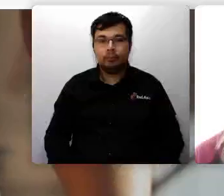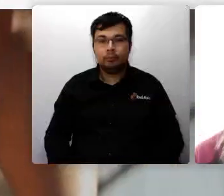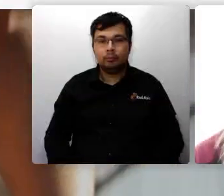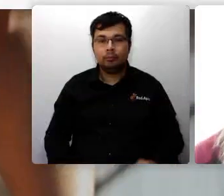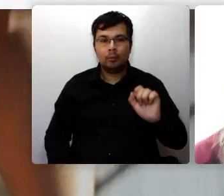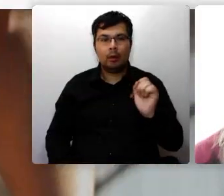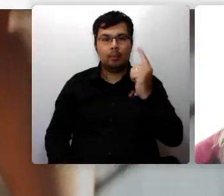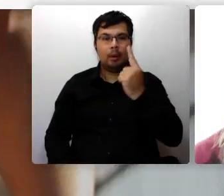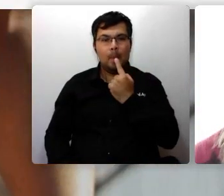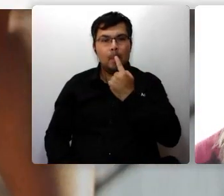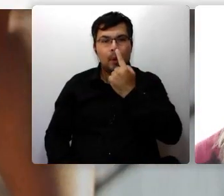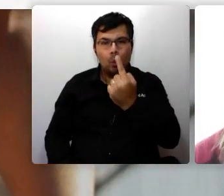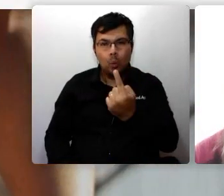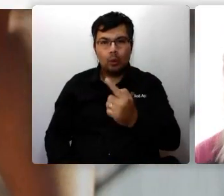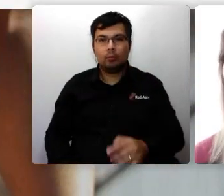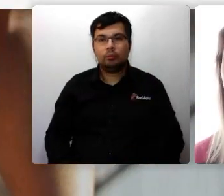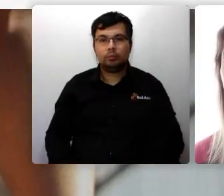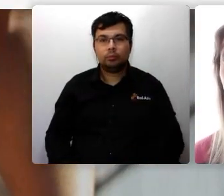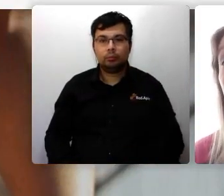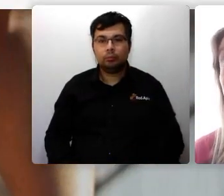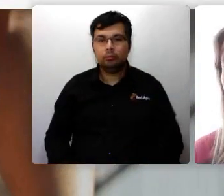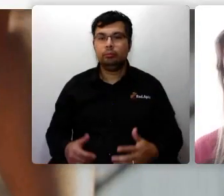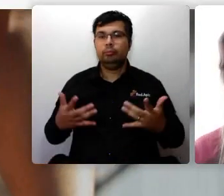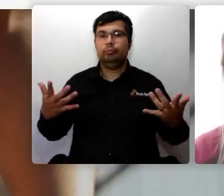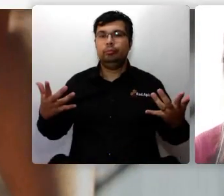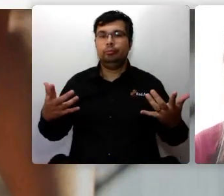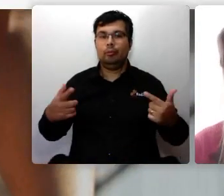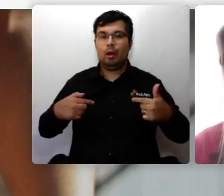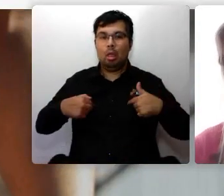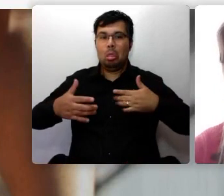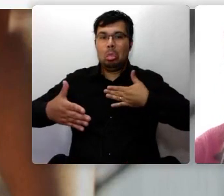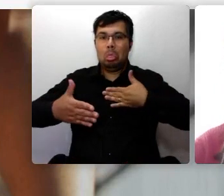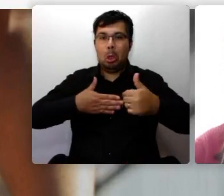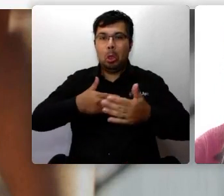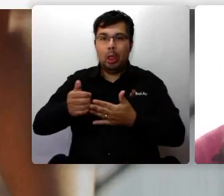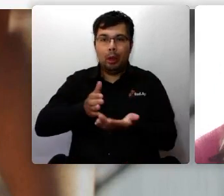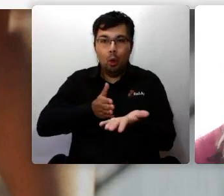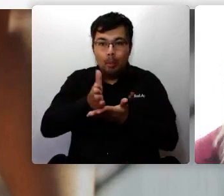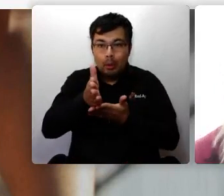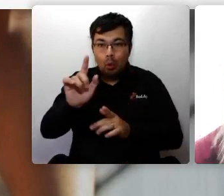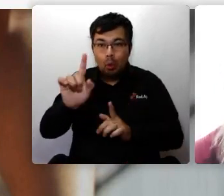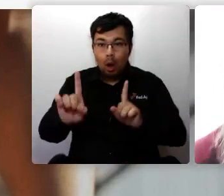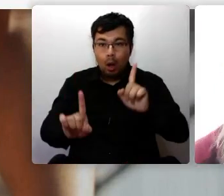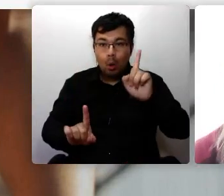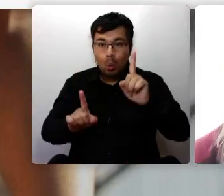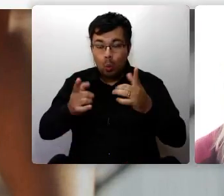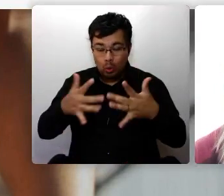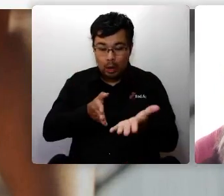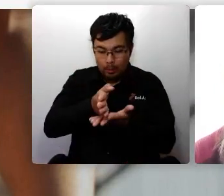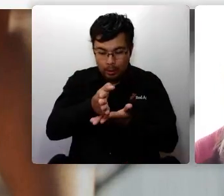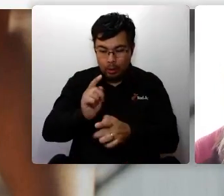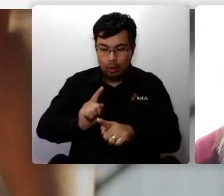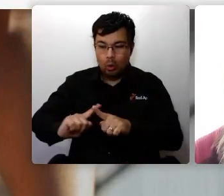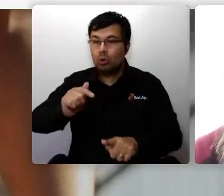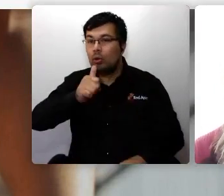pregunta que nos hacemos cuando pensamos en todo esto es, bueno, ¿por dónde empezar? Algunos ya empezaron, como les decía, pero otros no. Bueno, ¿por dónde